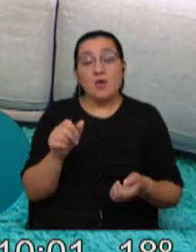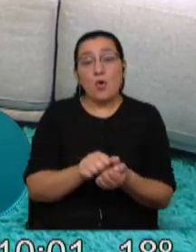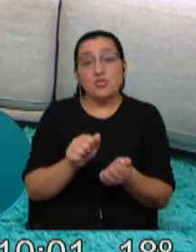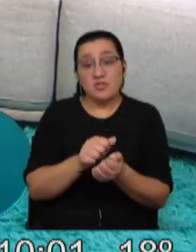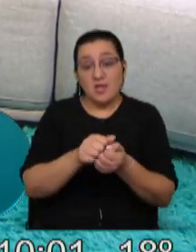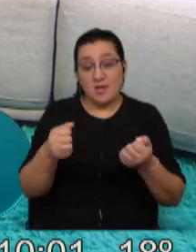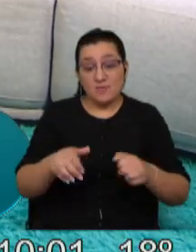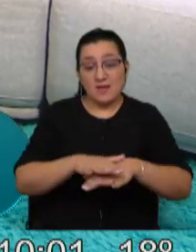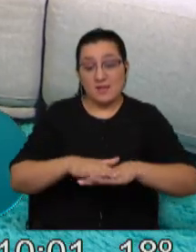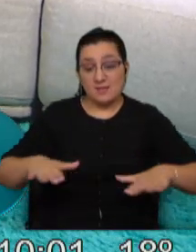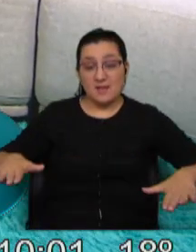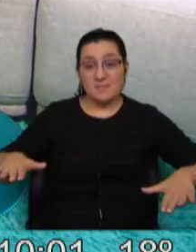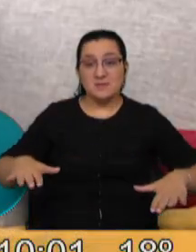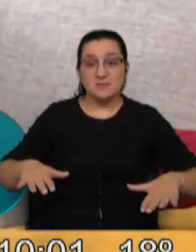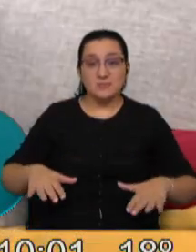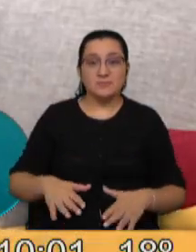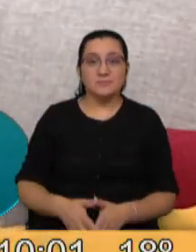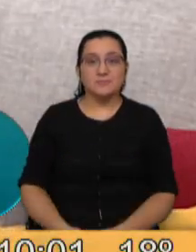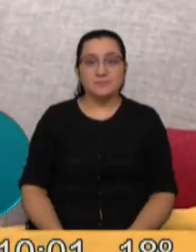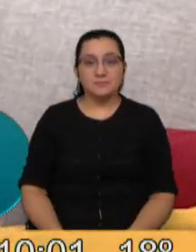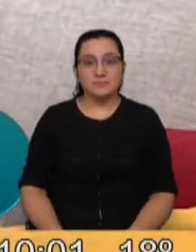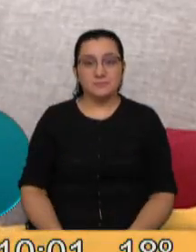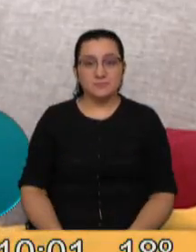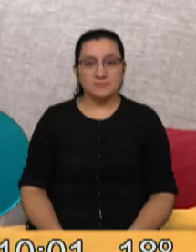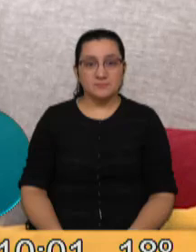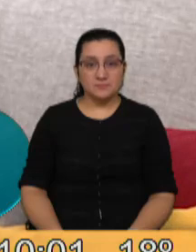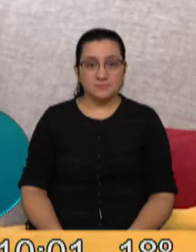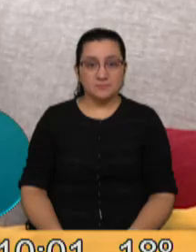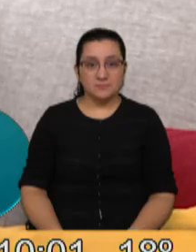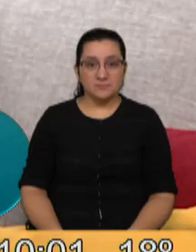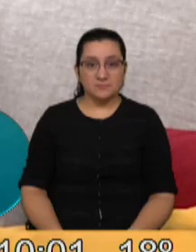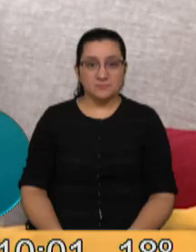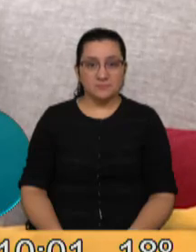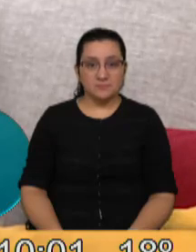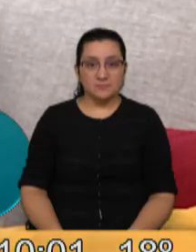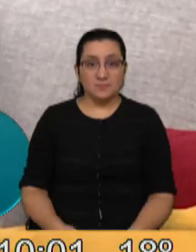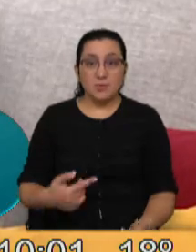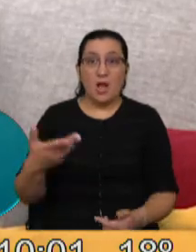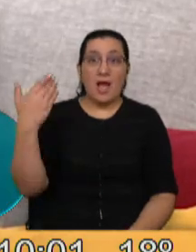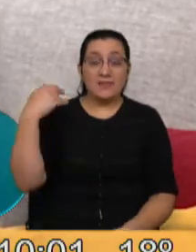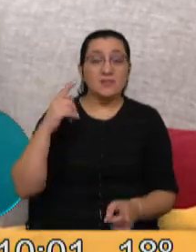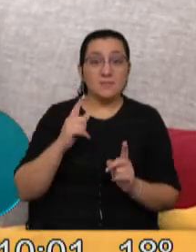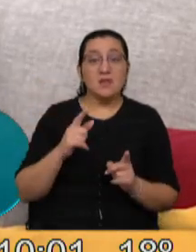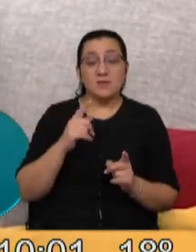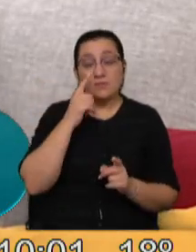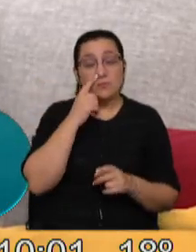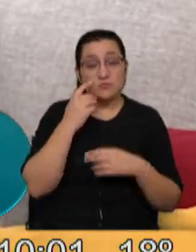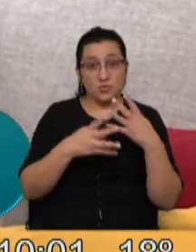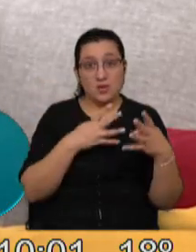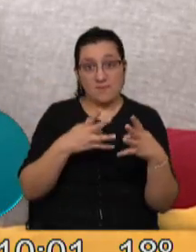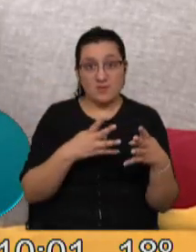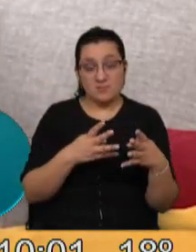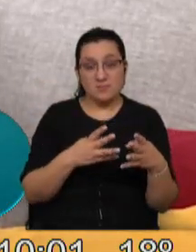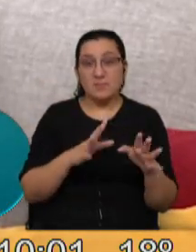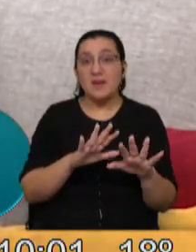realidad lo que van a oficiar, no necesariamente, el diario ahora está menos que en desuso, sí, obviamente, pero antes también se usaban y funcionaban. La